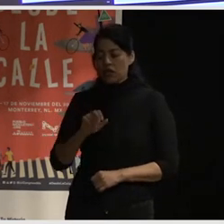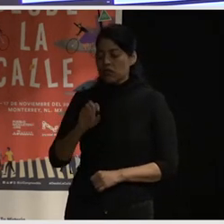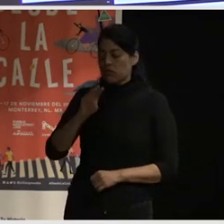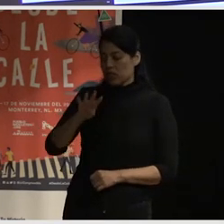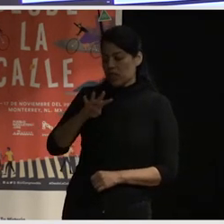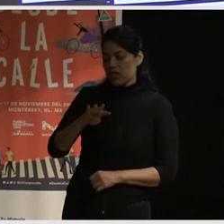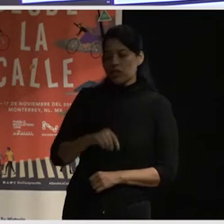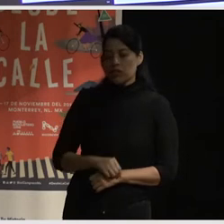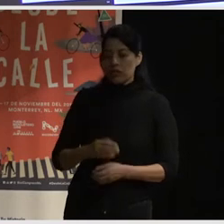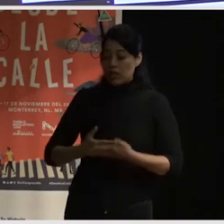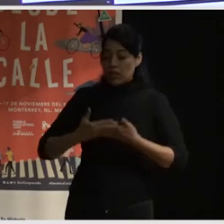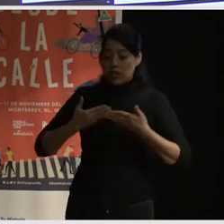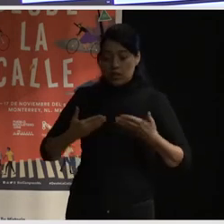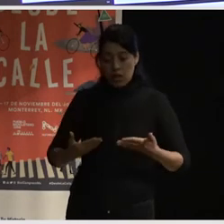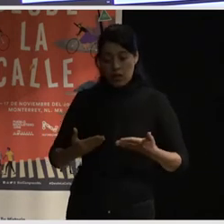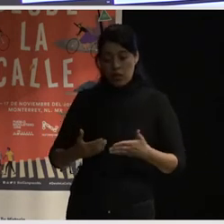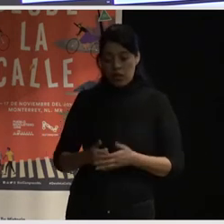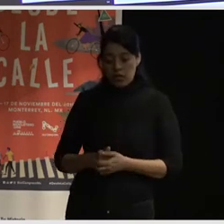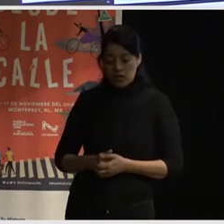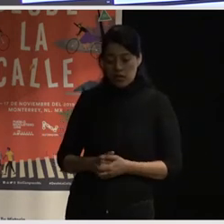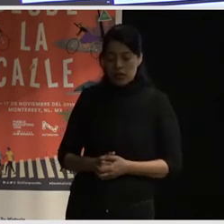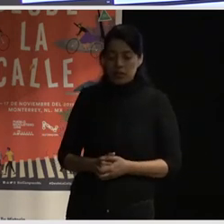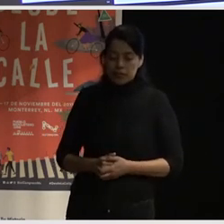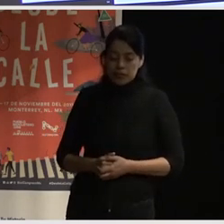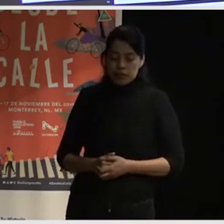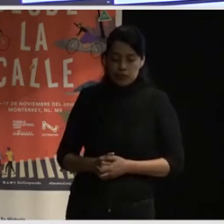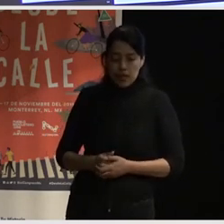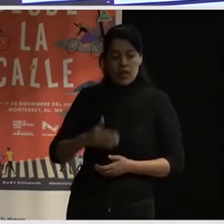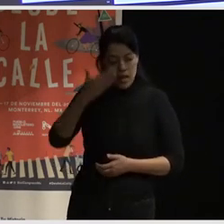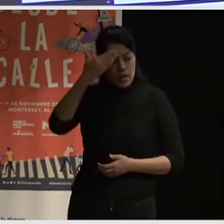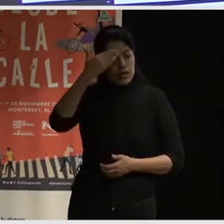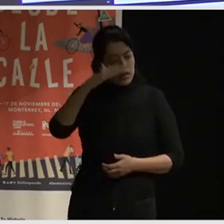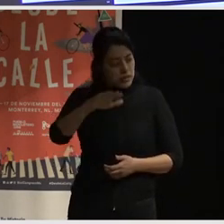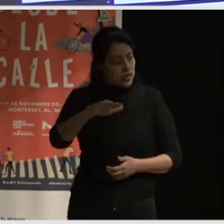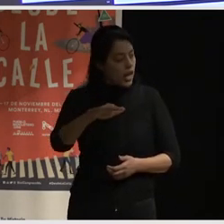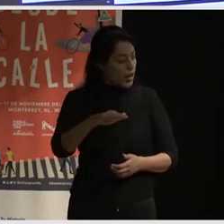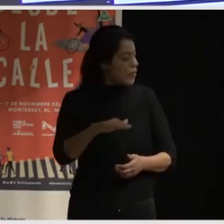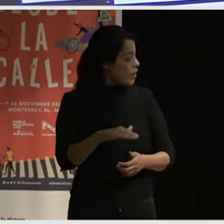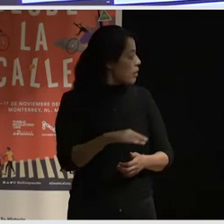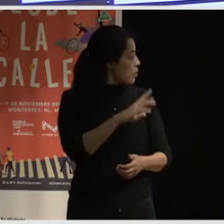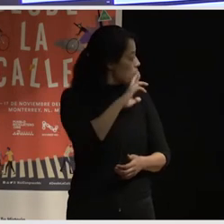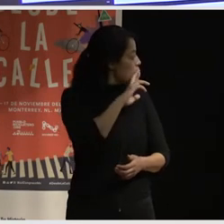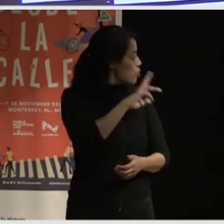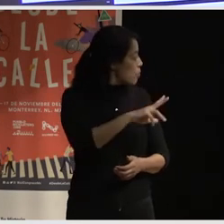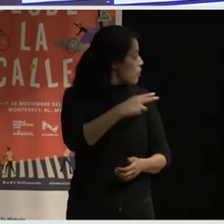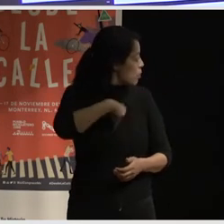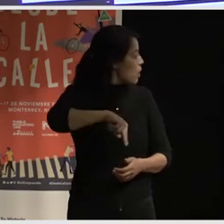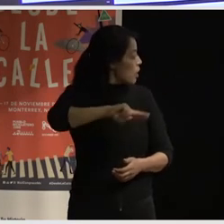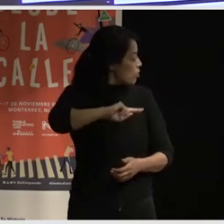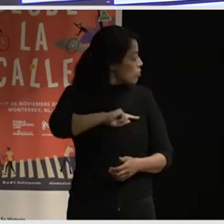19 y ahora pues han sabido como mucho mejor que nosotros pues